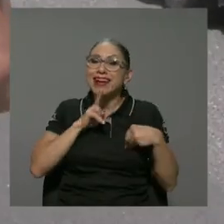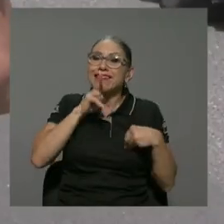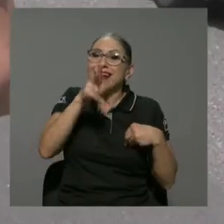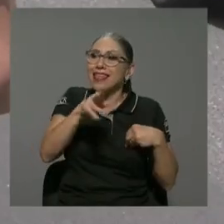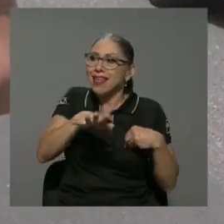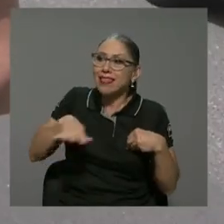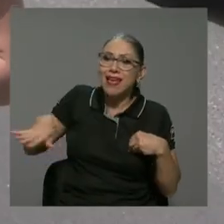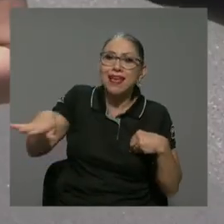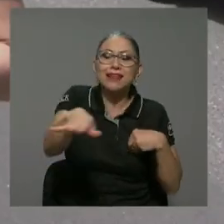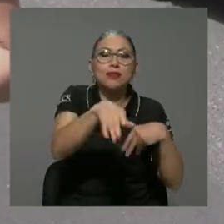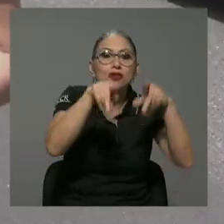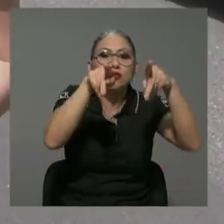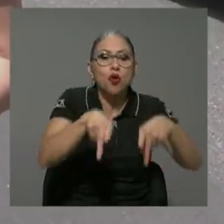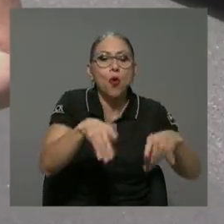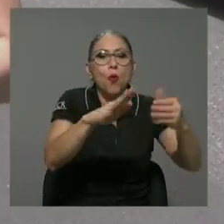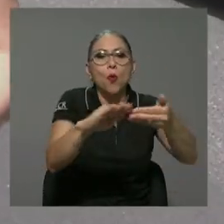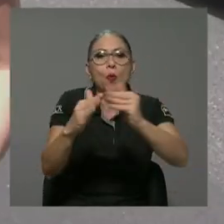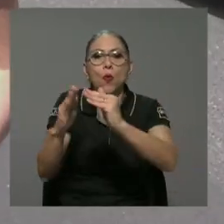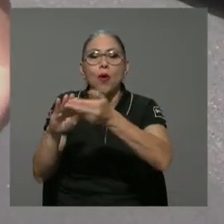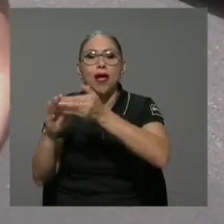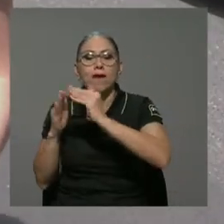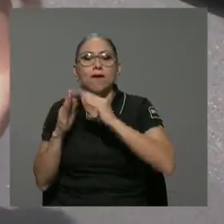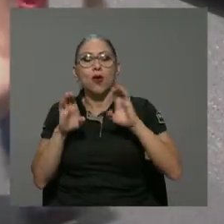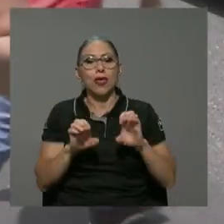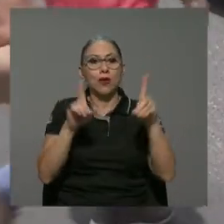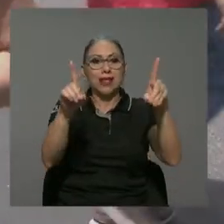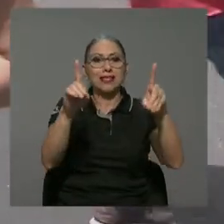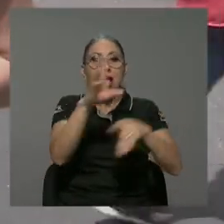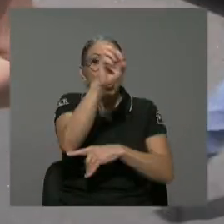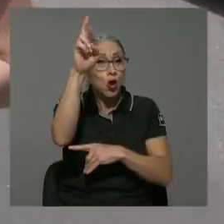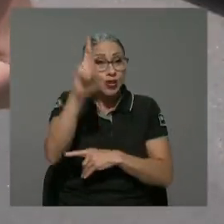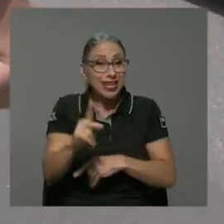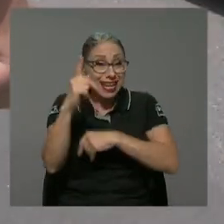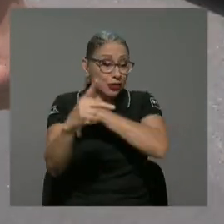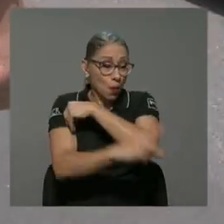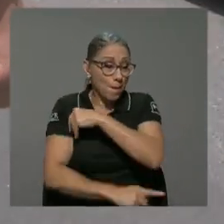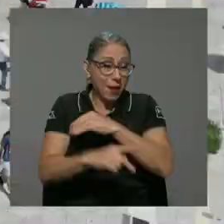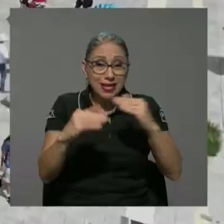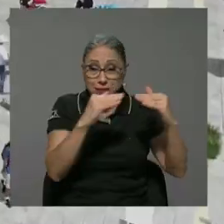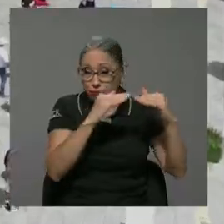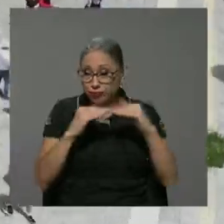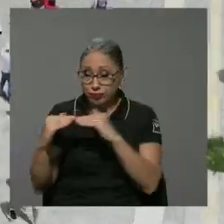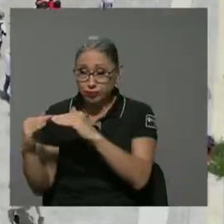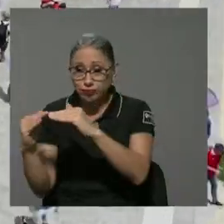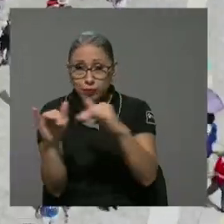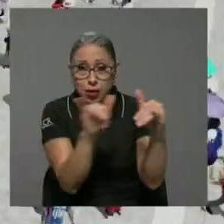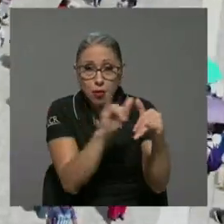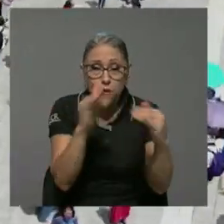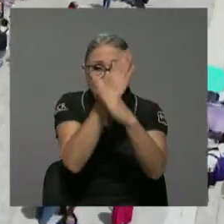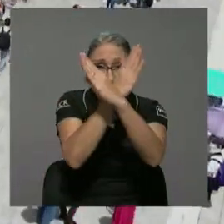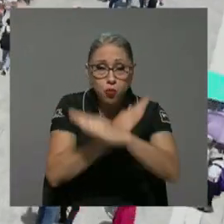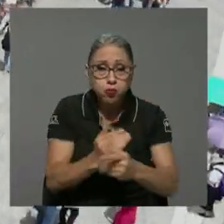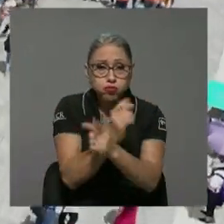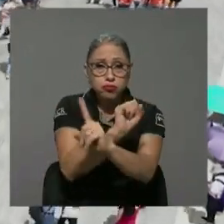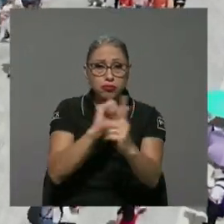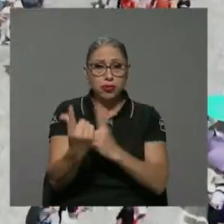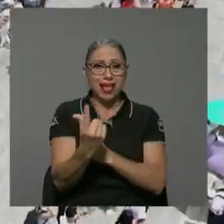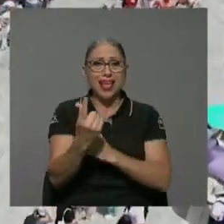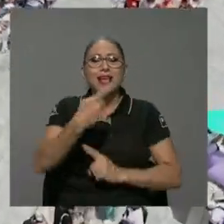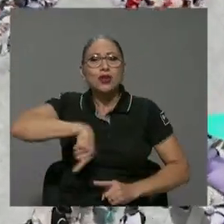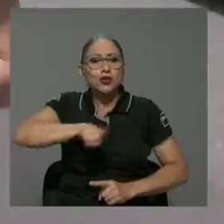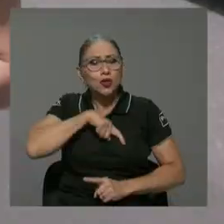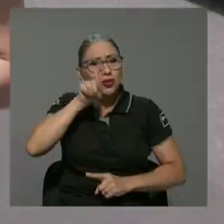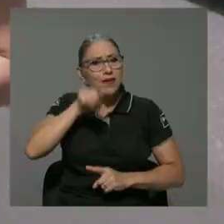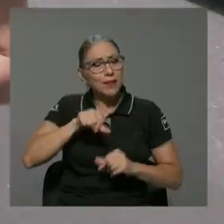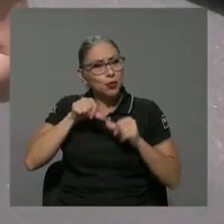educado. Costa Rica es un país social de derecho y tenemos que seguir defendiendo eso. La educación en